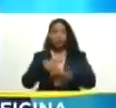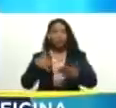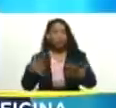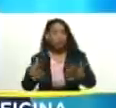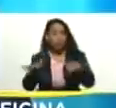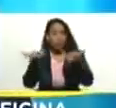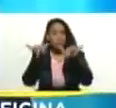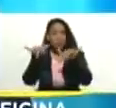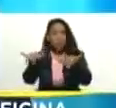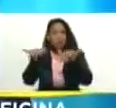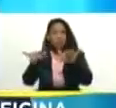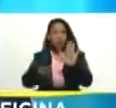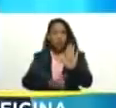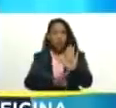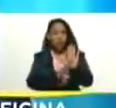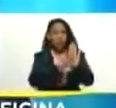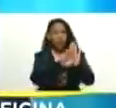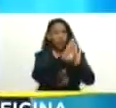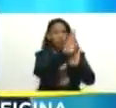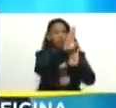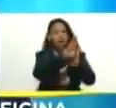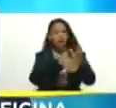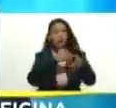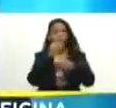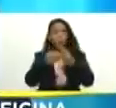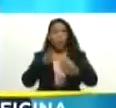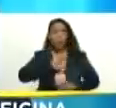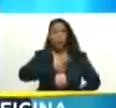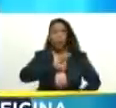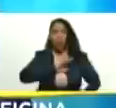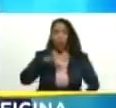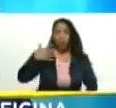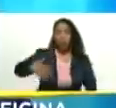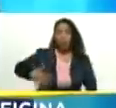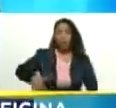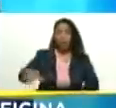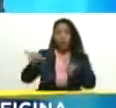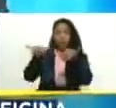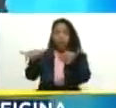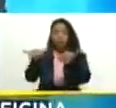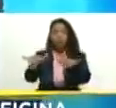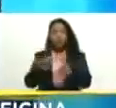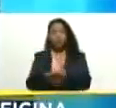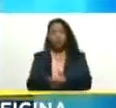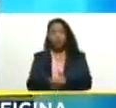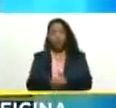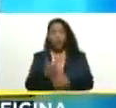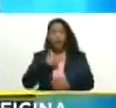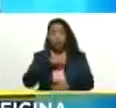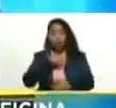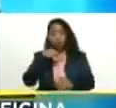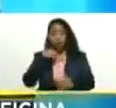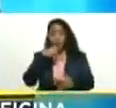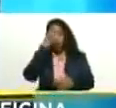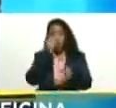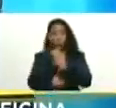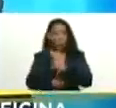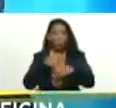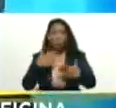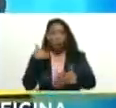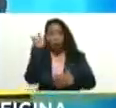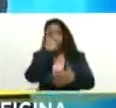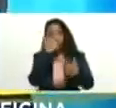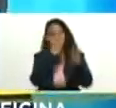su propio desarrollo, de sus propios derechos, y trabajamos de cara a la gente, como